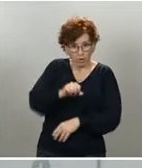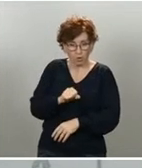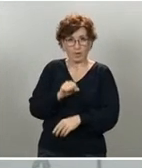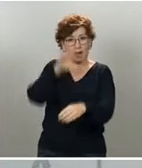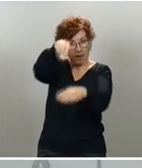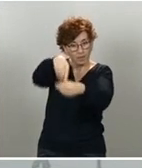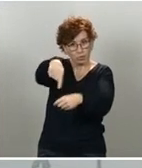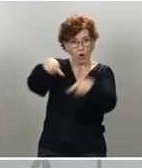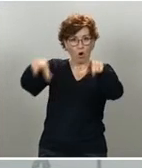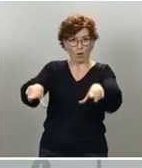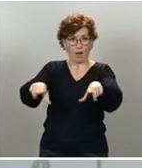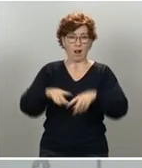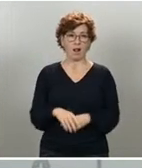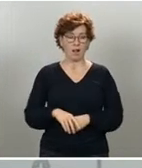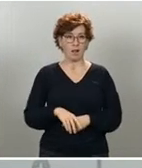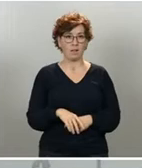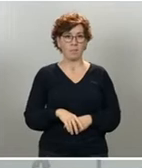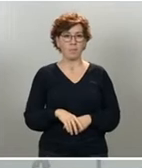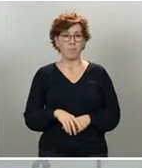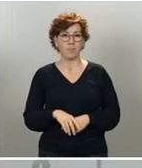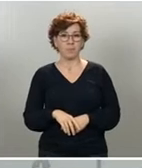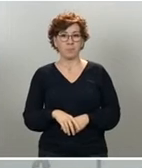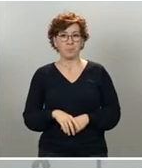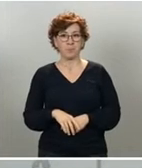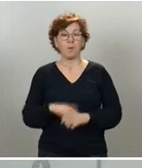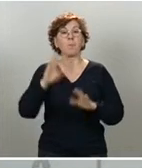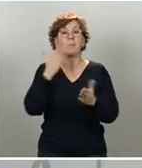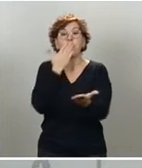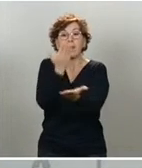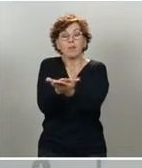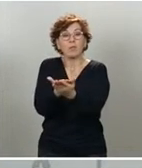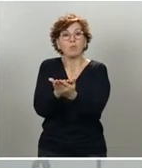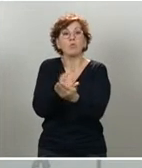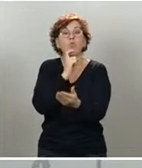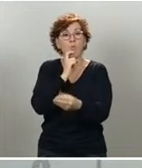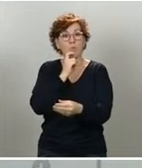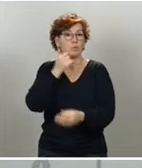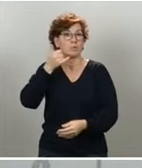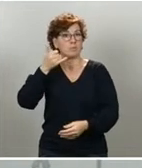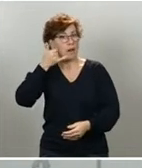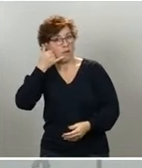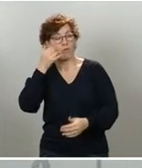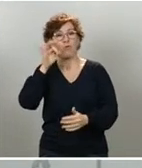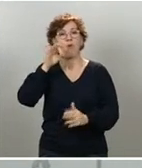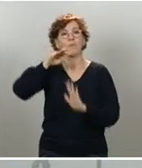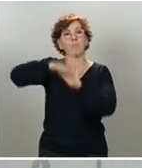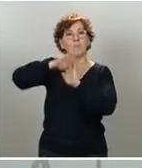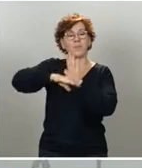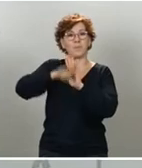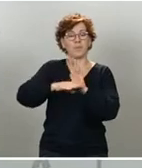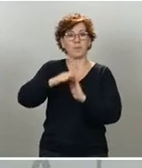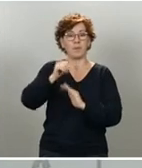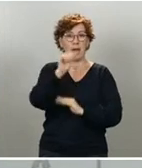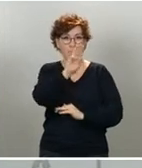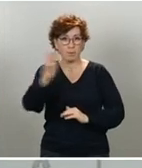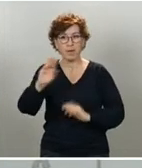Estos pedidos tendrán que continuar haciéndose por teléfono, a través de las aplicaciones móviles o a través de Internet o por